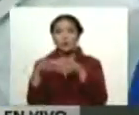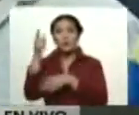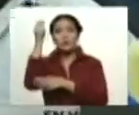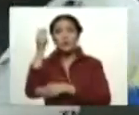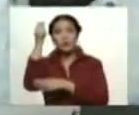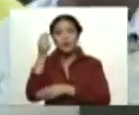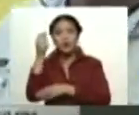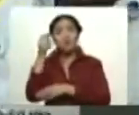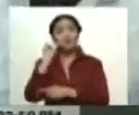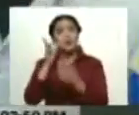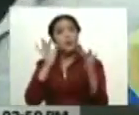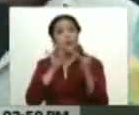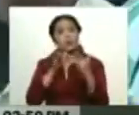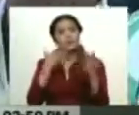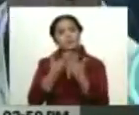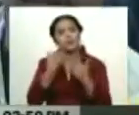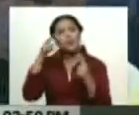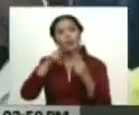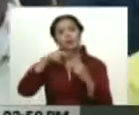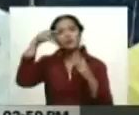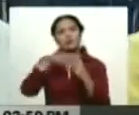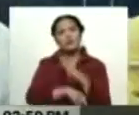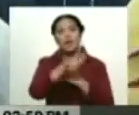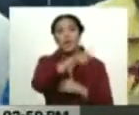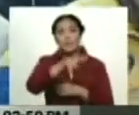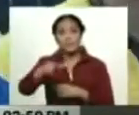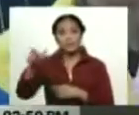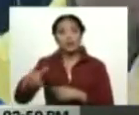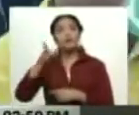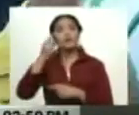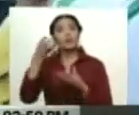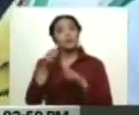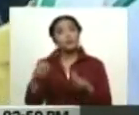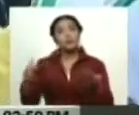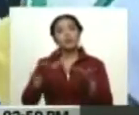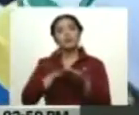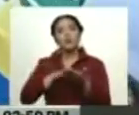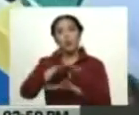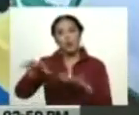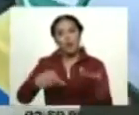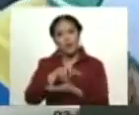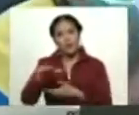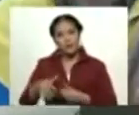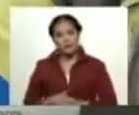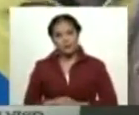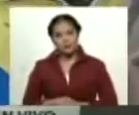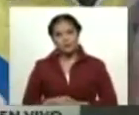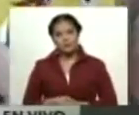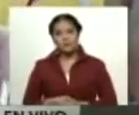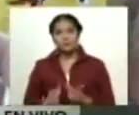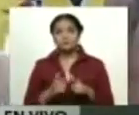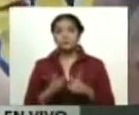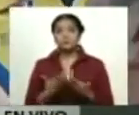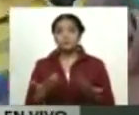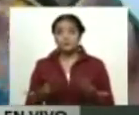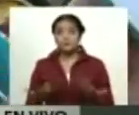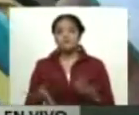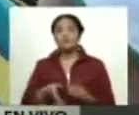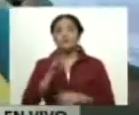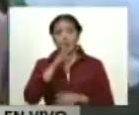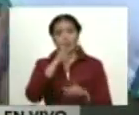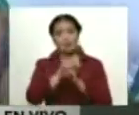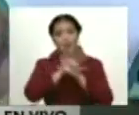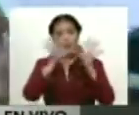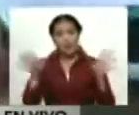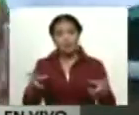esté muy cercana a lo que son las necesidades de las personas y sobre todo de la solución de los problemas que les aquejan. Y esto en referencia directa a